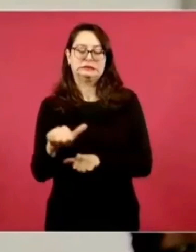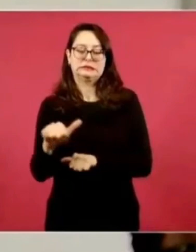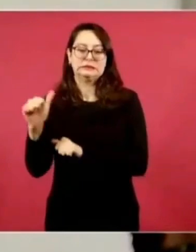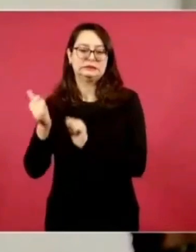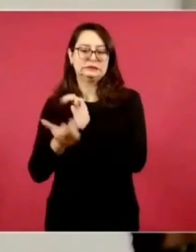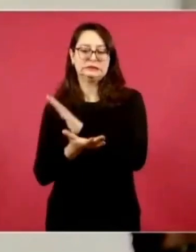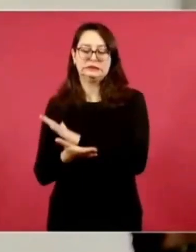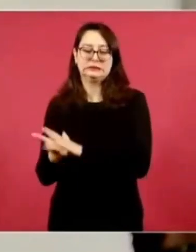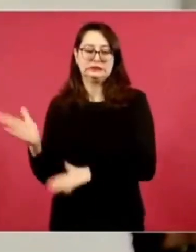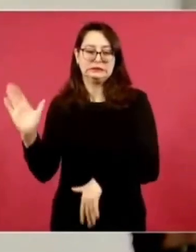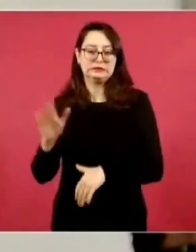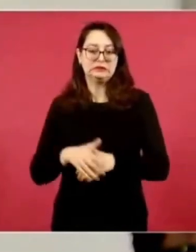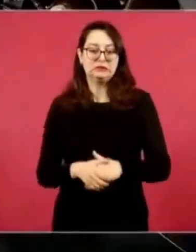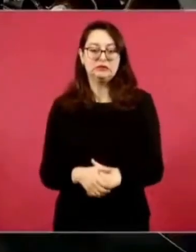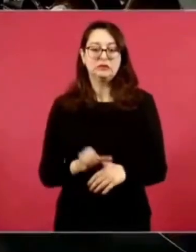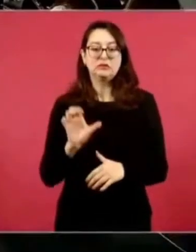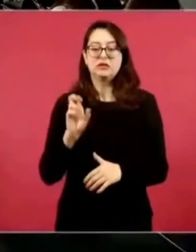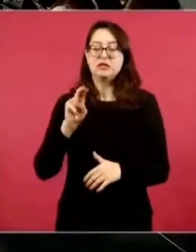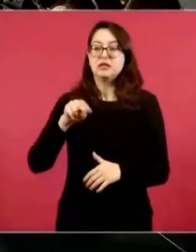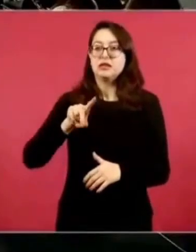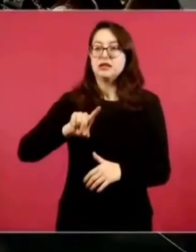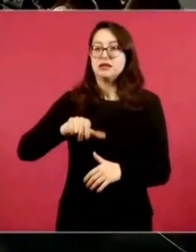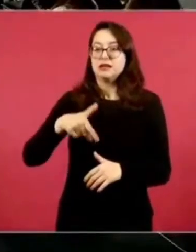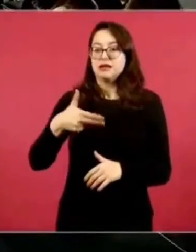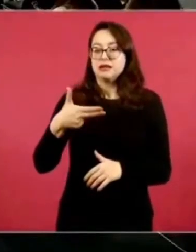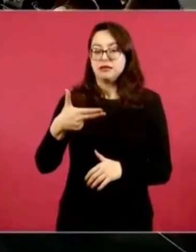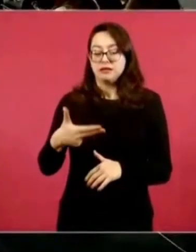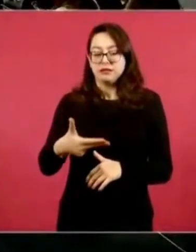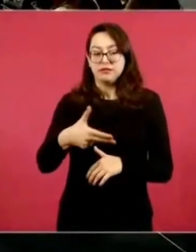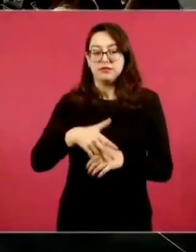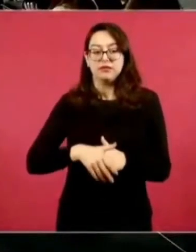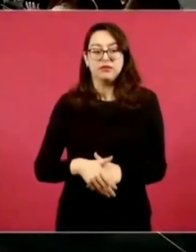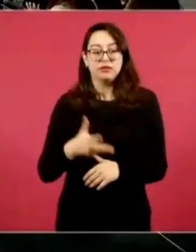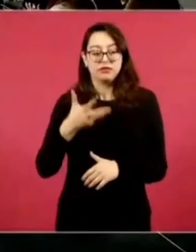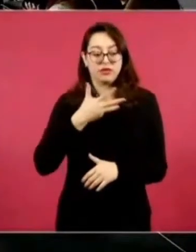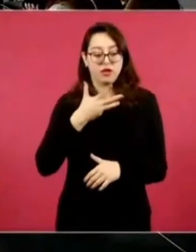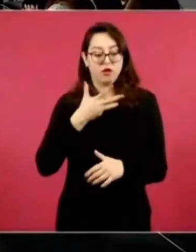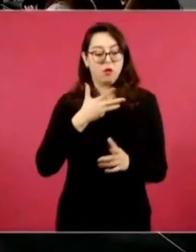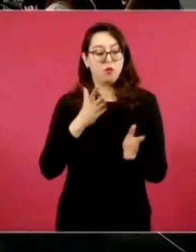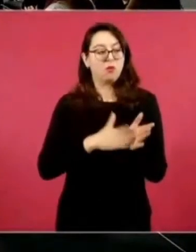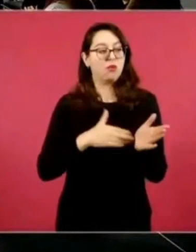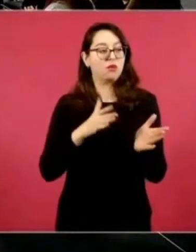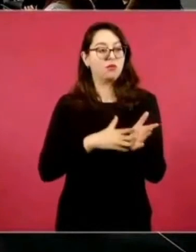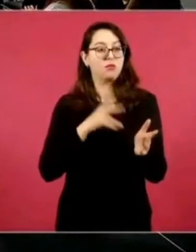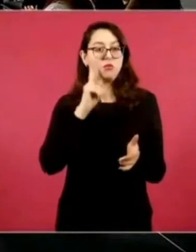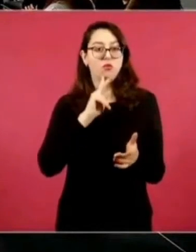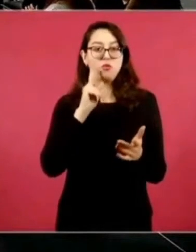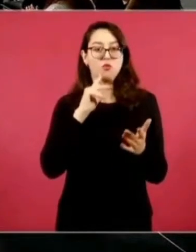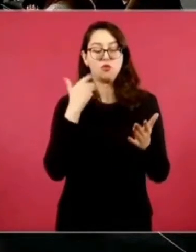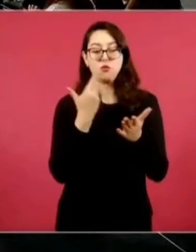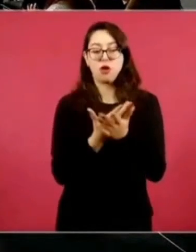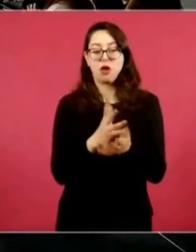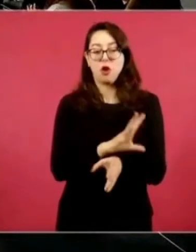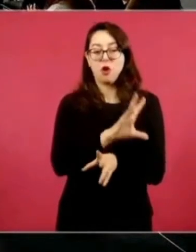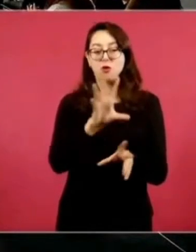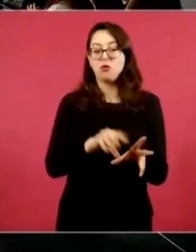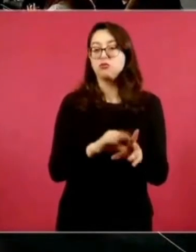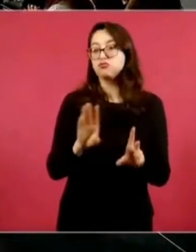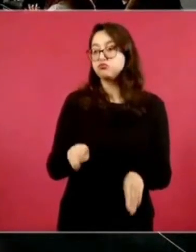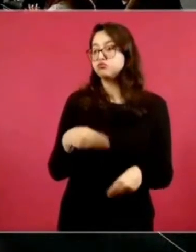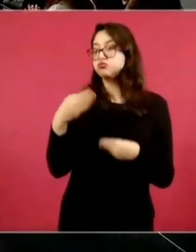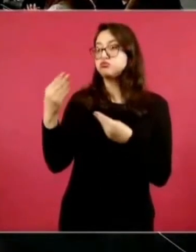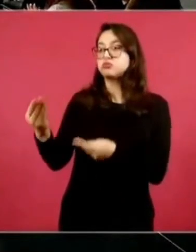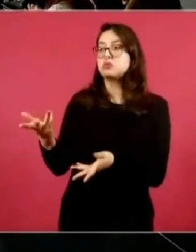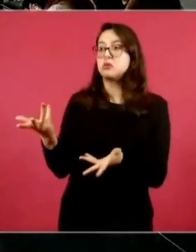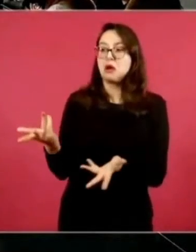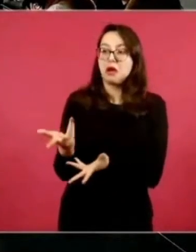La Comisión Nacional de Derechos Humanos, a pesar de que ya le envié todas las pruebas, no ha hecho nada. La Fiscalía